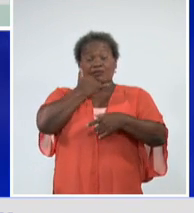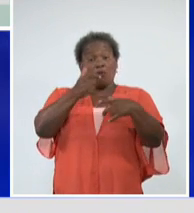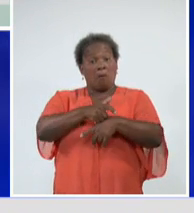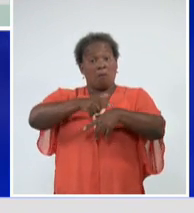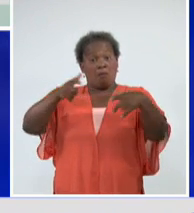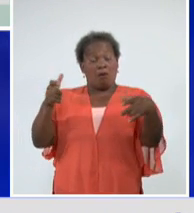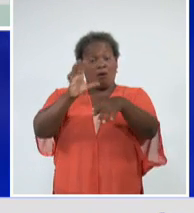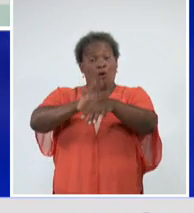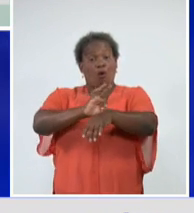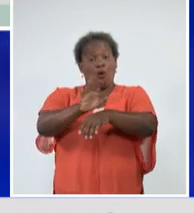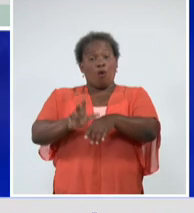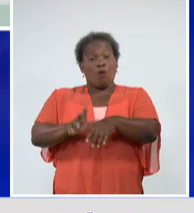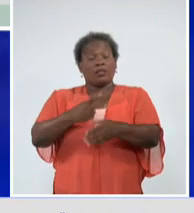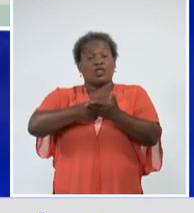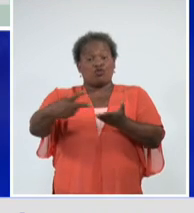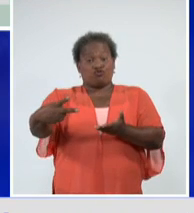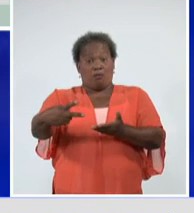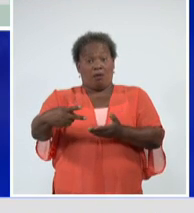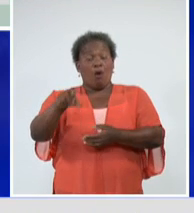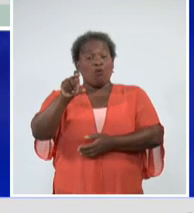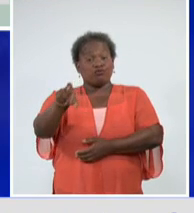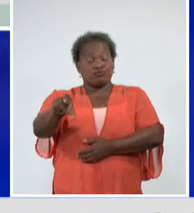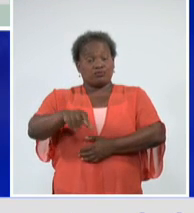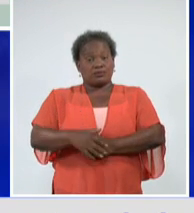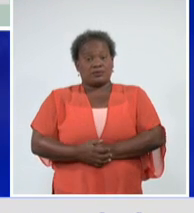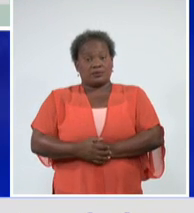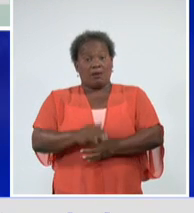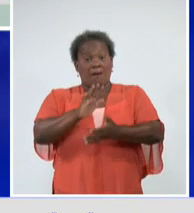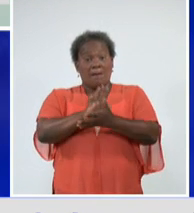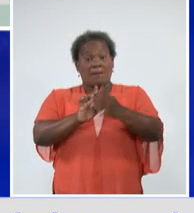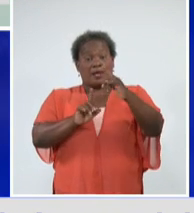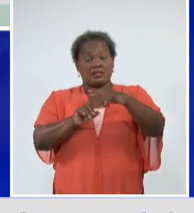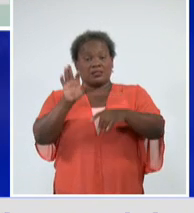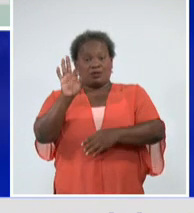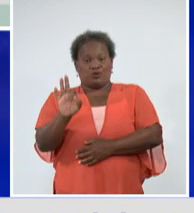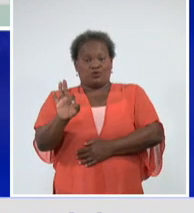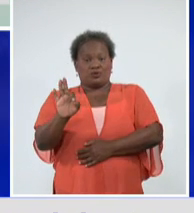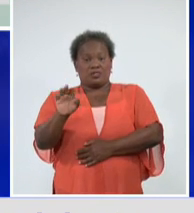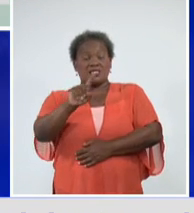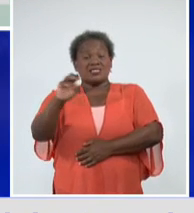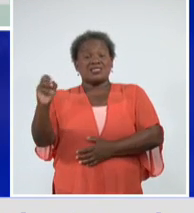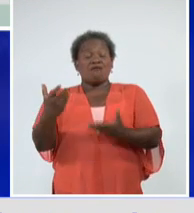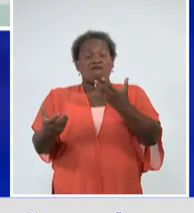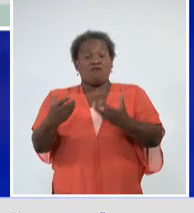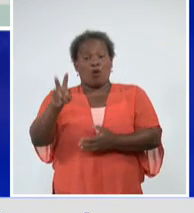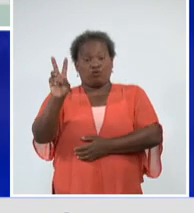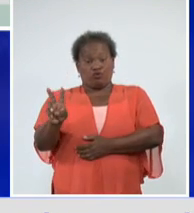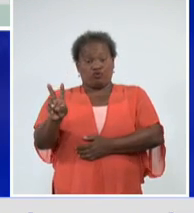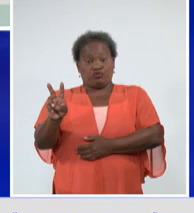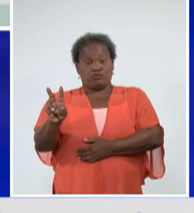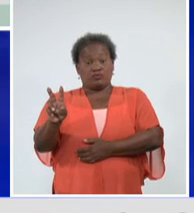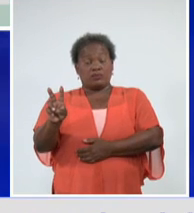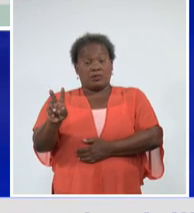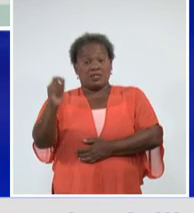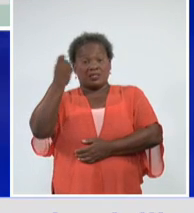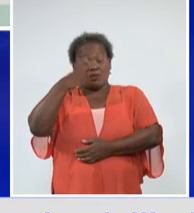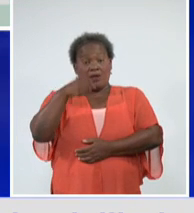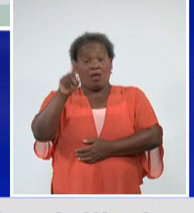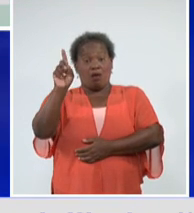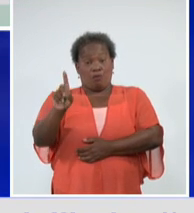últimos 15 días, y lo tienen: de Matanzas 8, de Cienfuegos 2, de Ciego de Ávila 1 y de